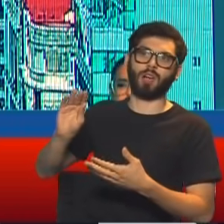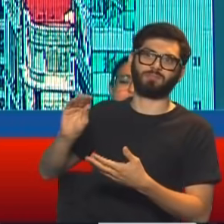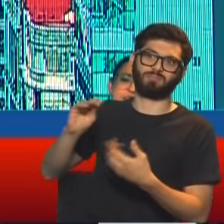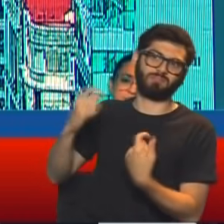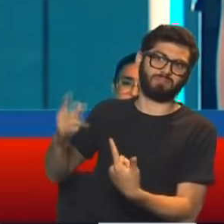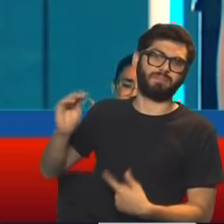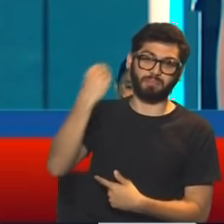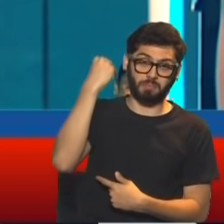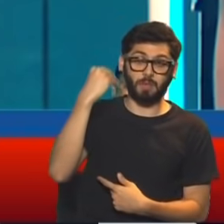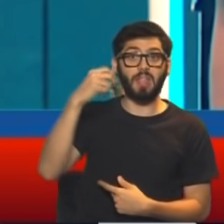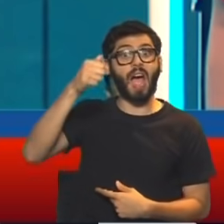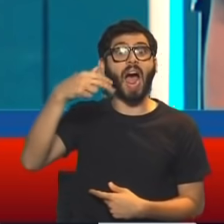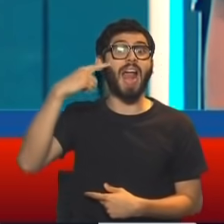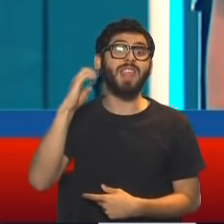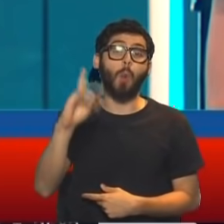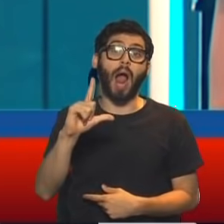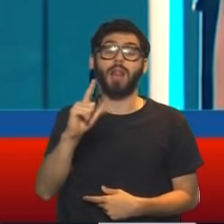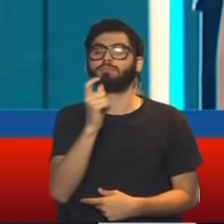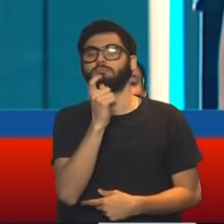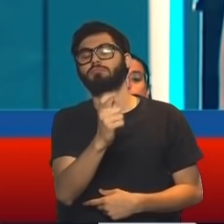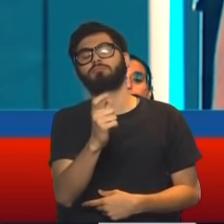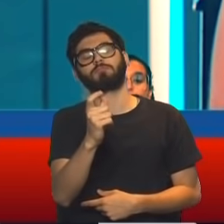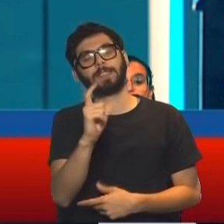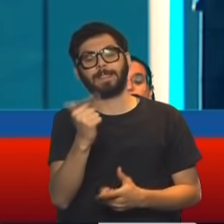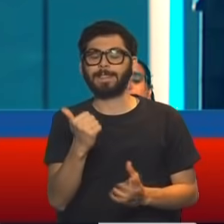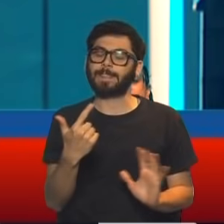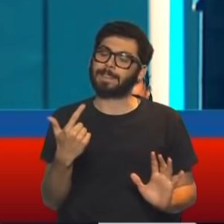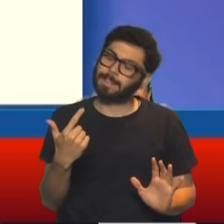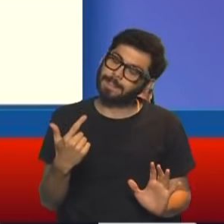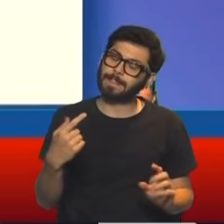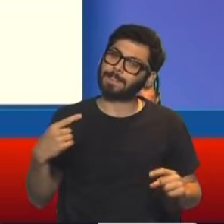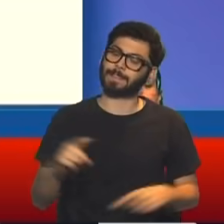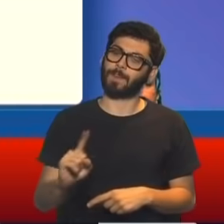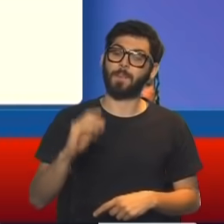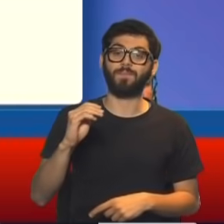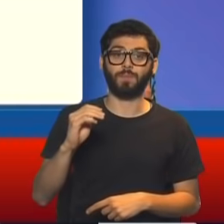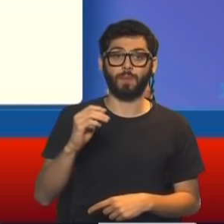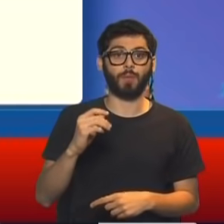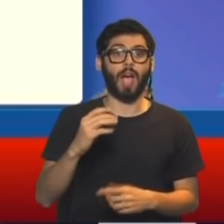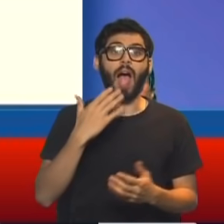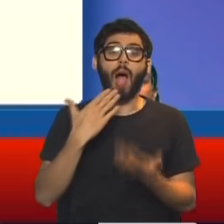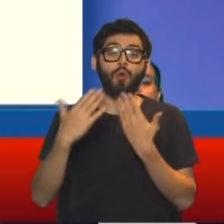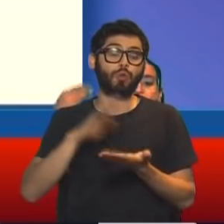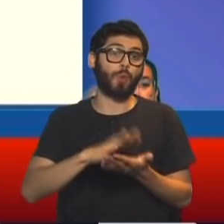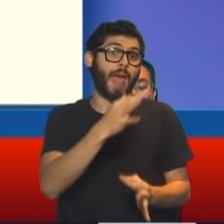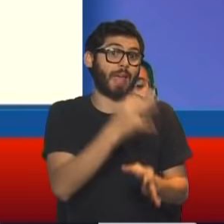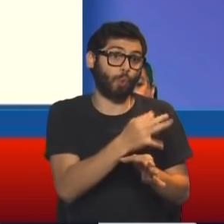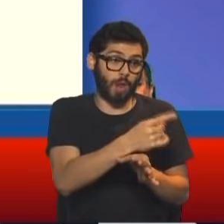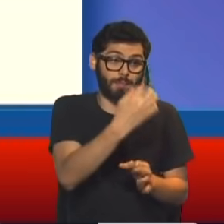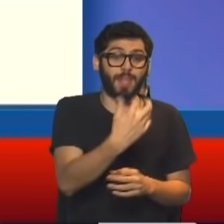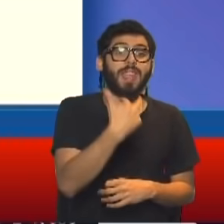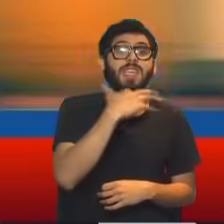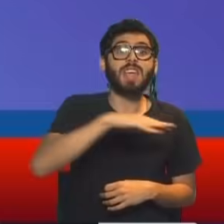la verdad, de una manera desafortunada. ¿Por qué? Porque hizo referencia a la escuela a la que asisten las